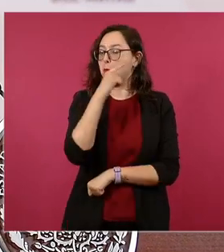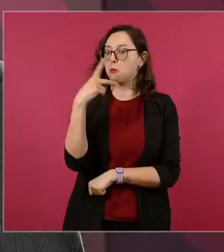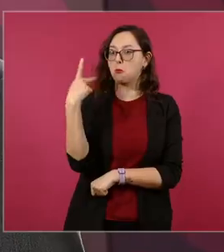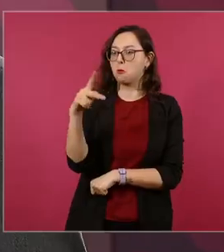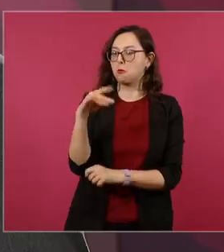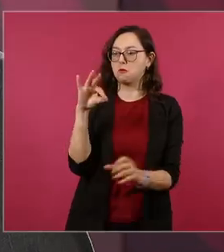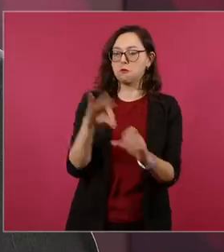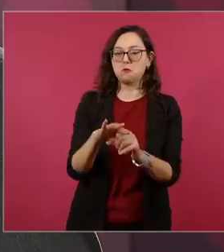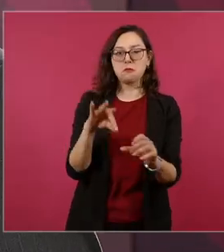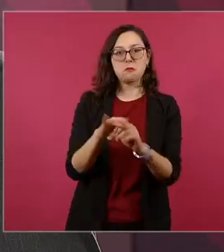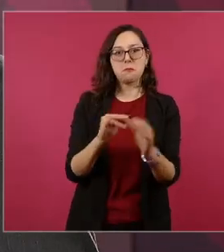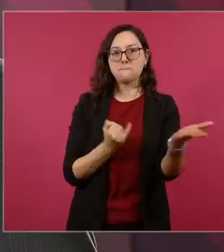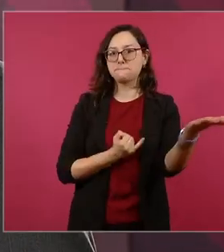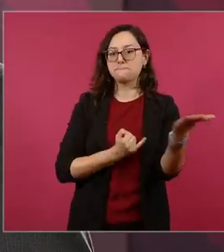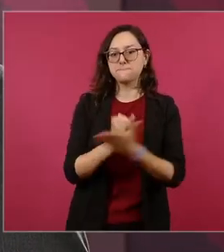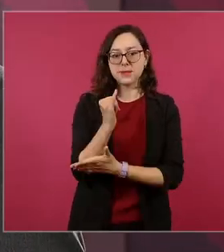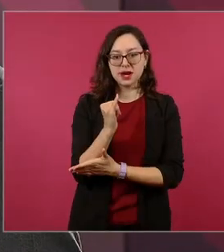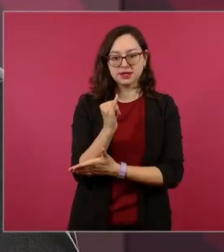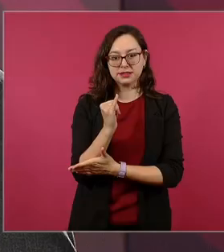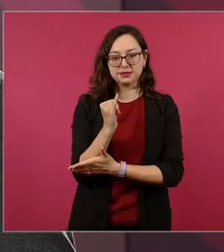Me dio muchísimo gusto